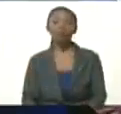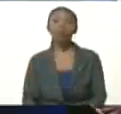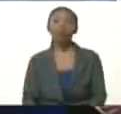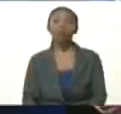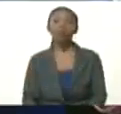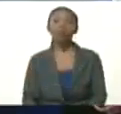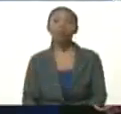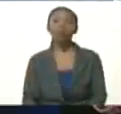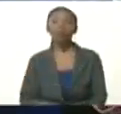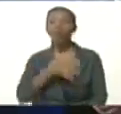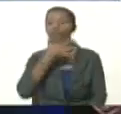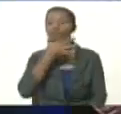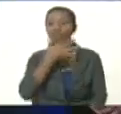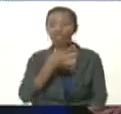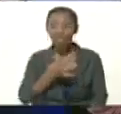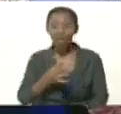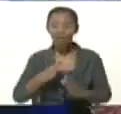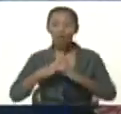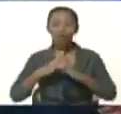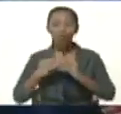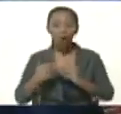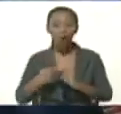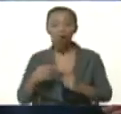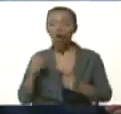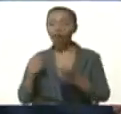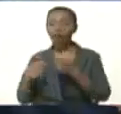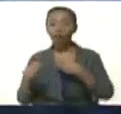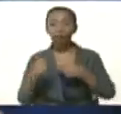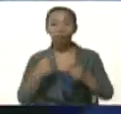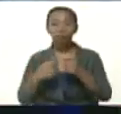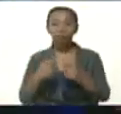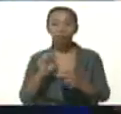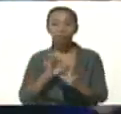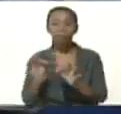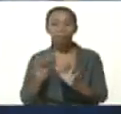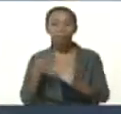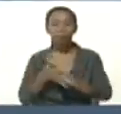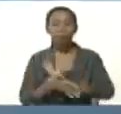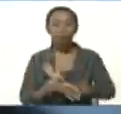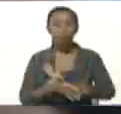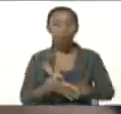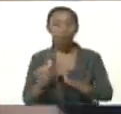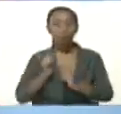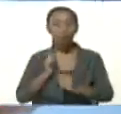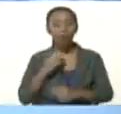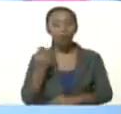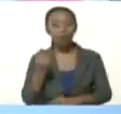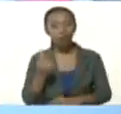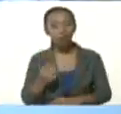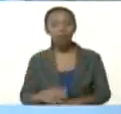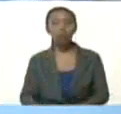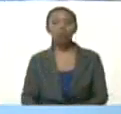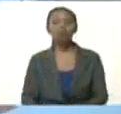hoy va a facilitar sí. todas las transacciones del Petro y de las criptomonedas y divisas. Hoy vamos a entregar